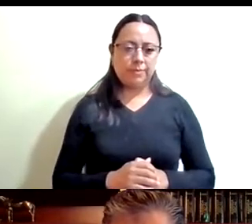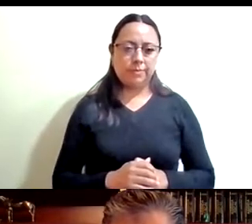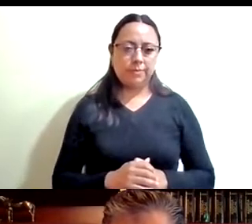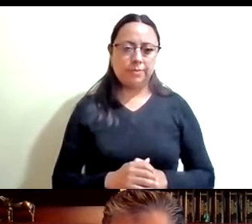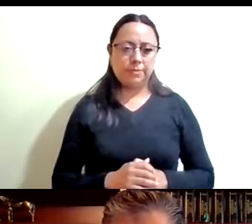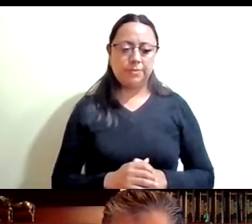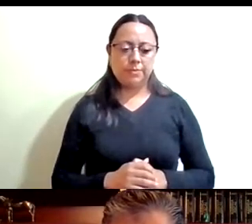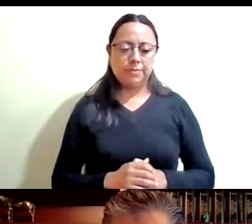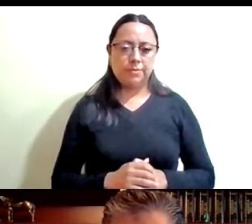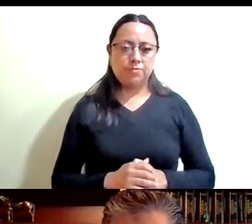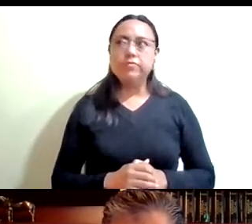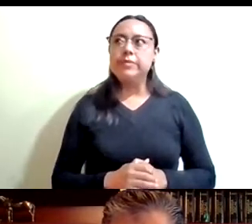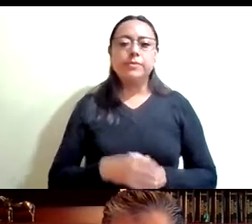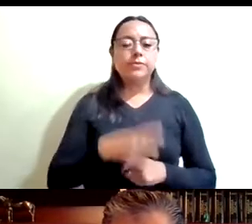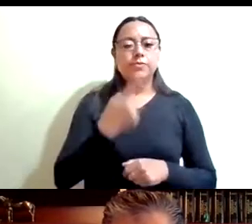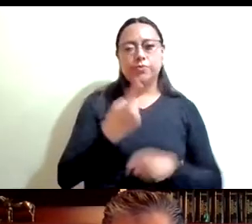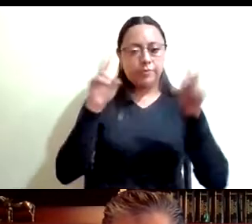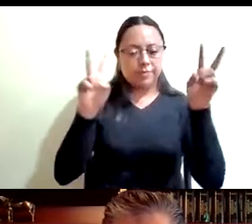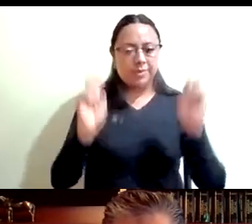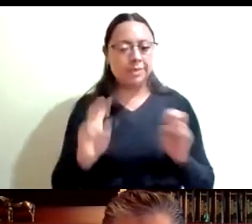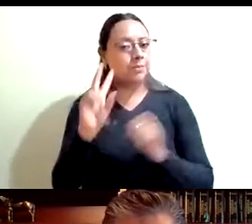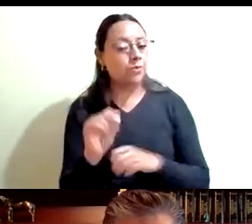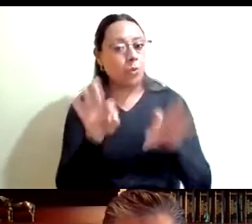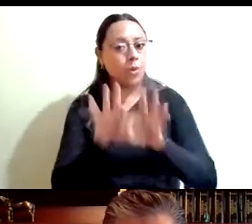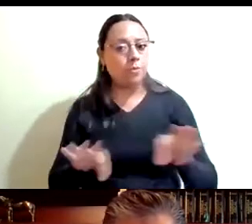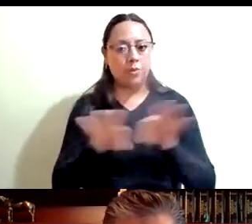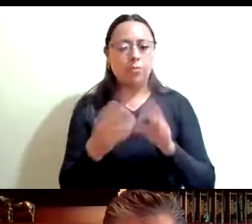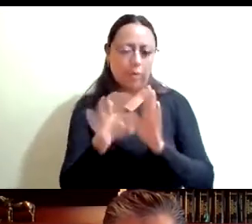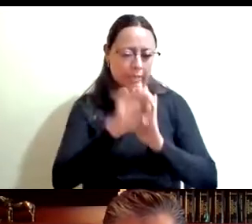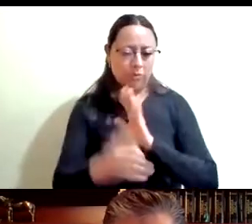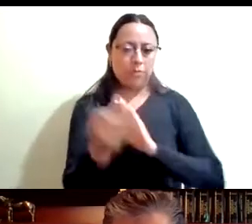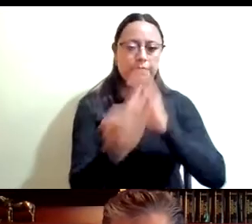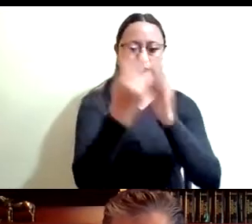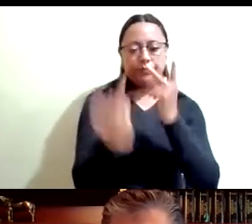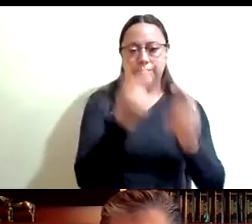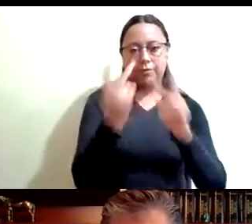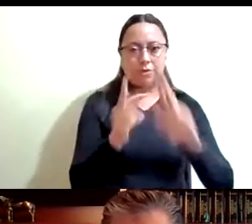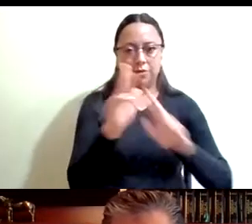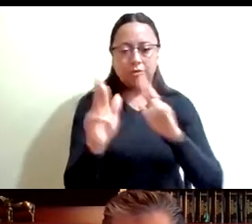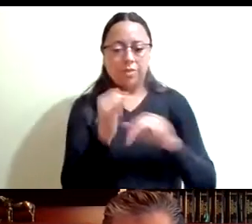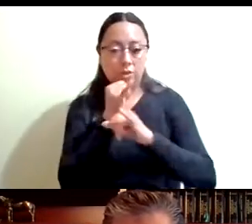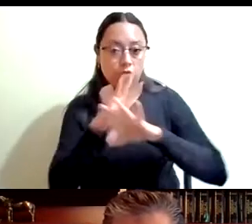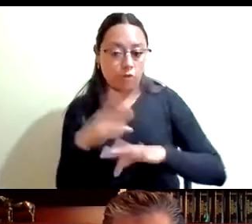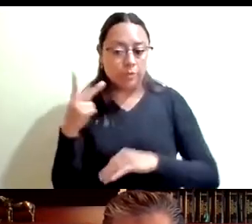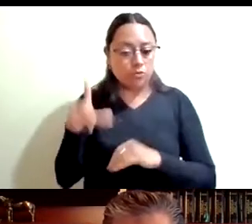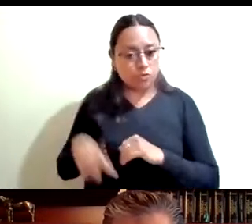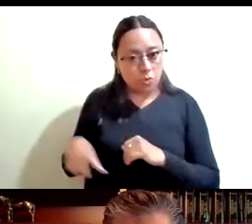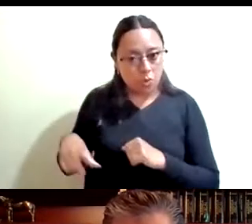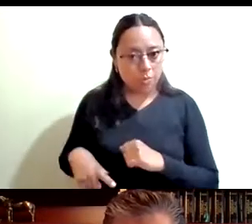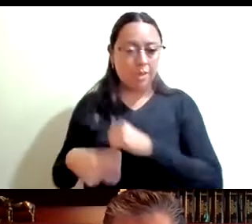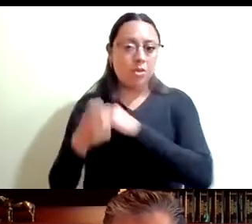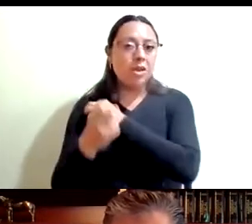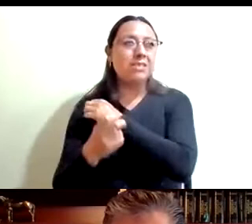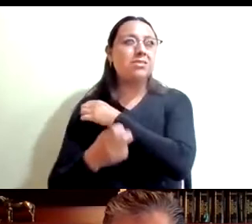no relevancia a las comparecencias de la glosa ante las comisiones por el horario